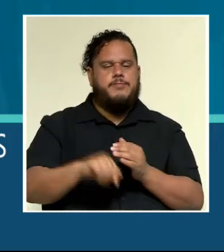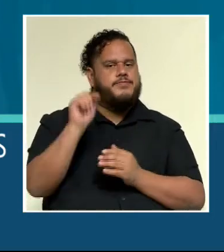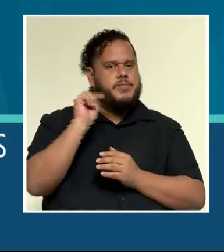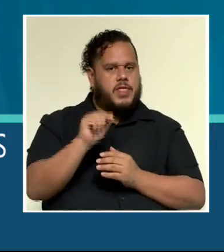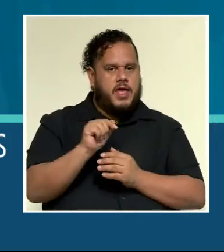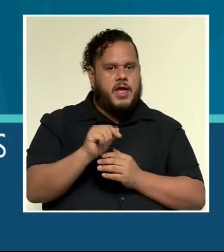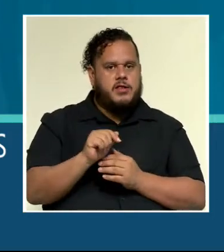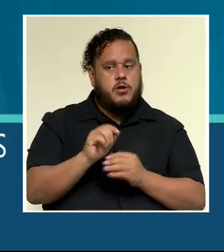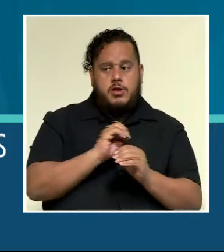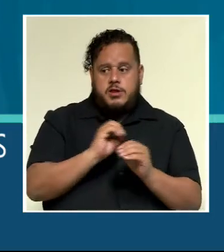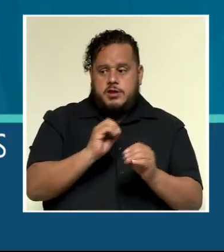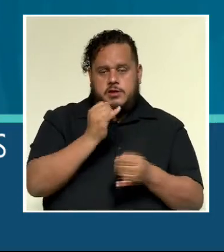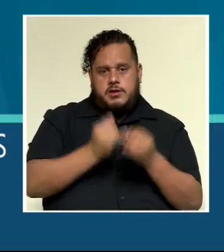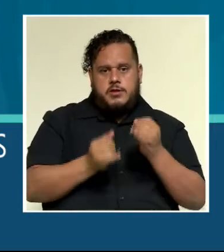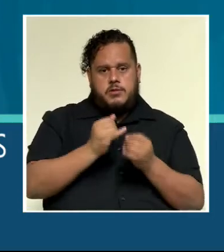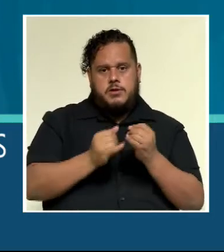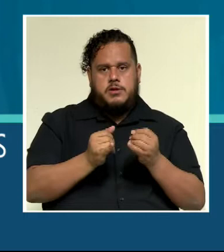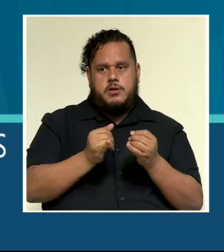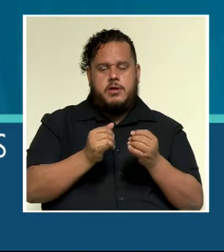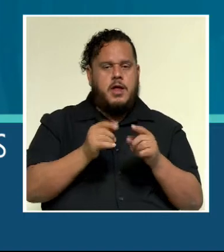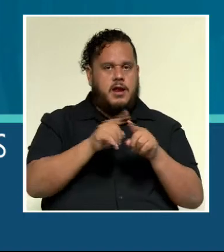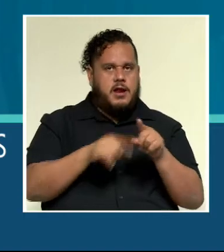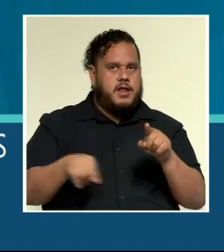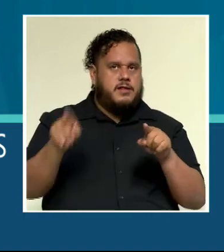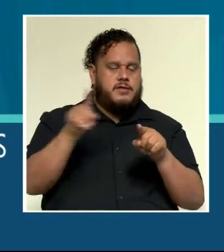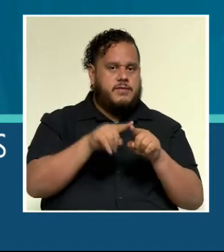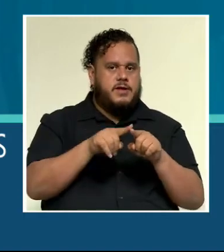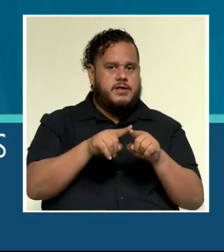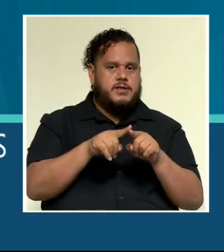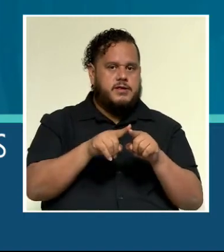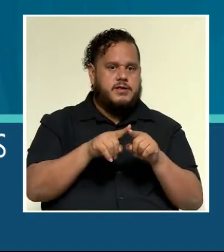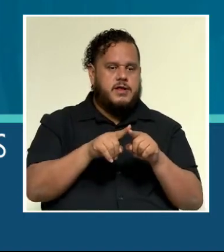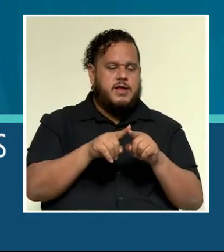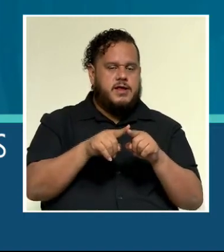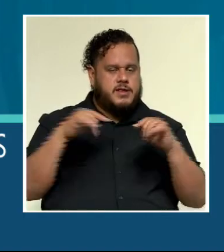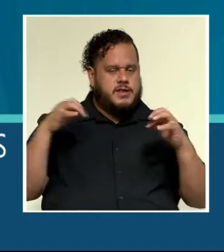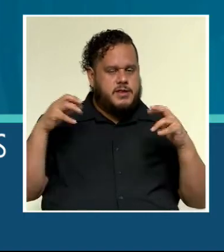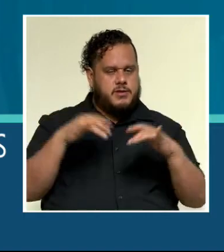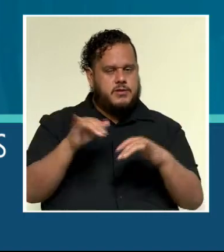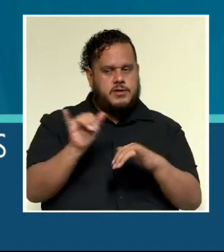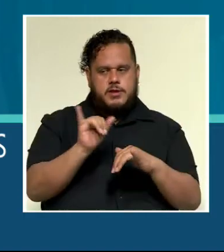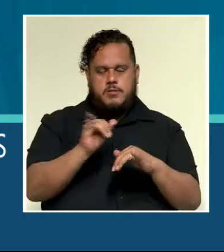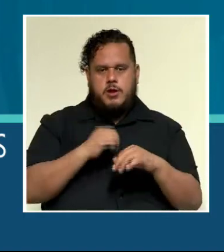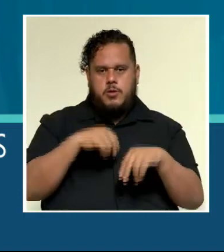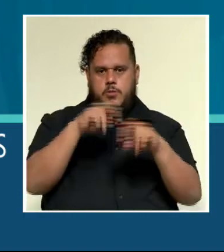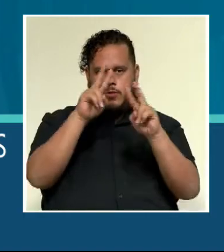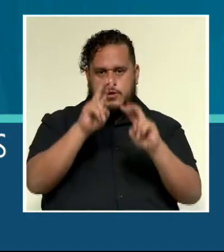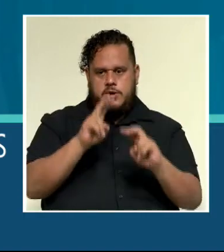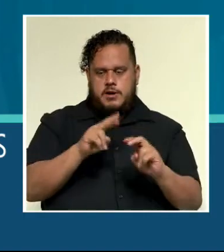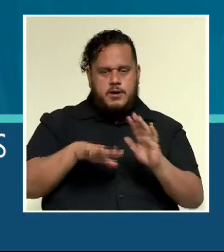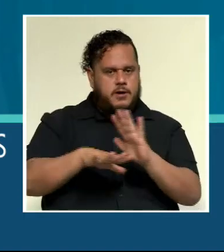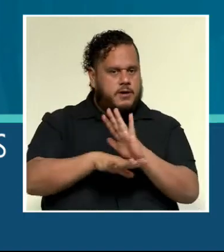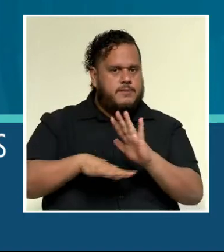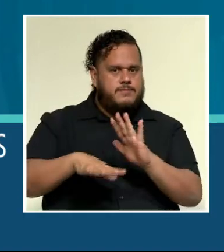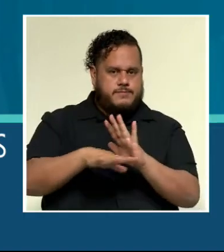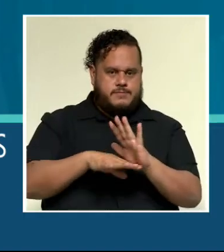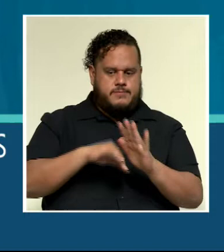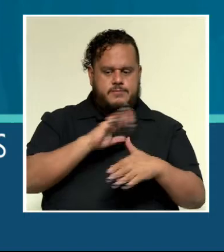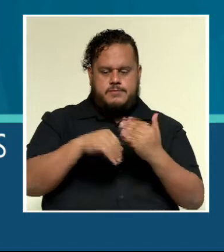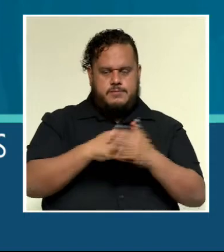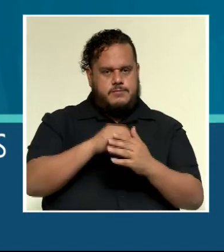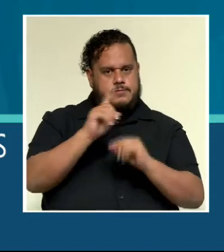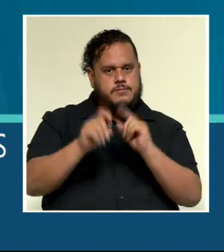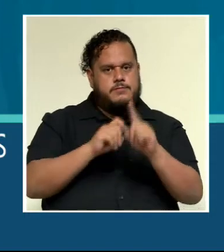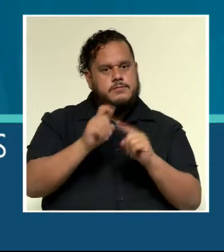sin concluir las fases tanto de audiencias como el análisis por el fondo de las consultas que han